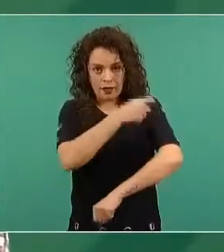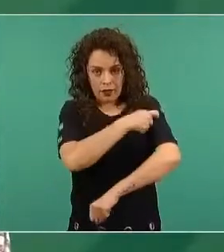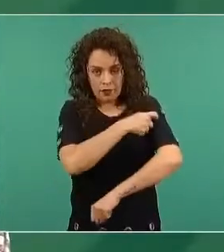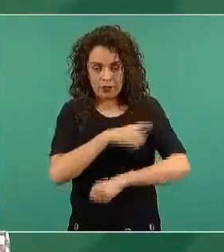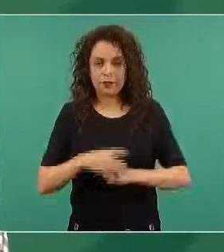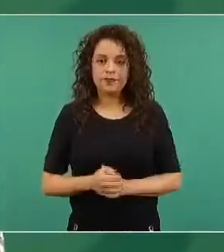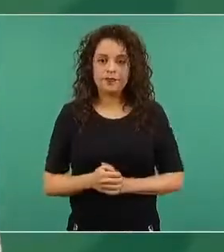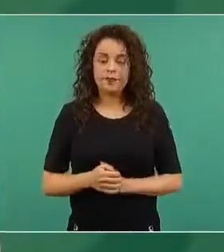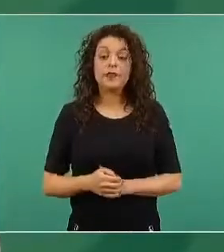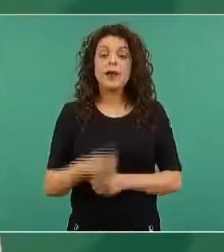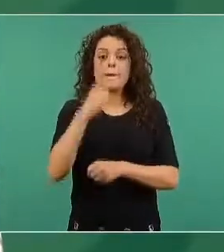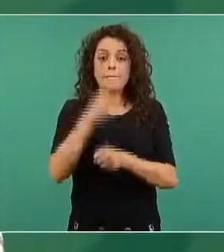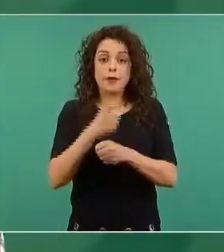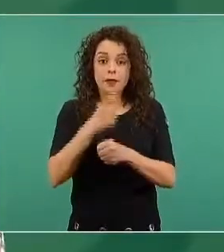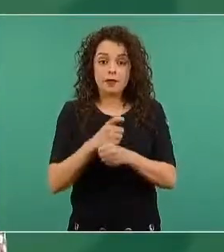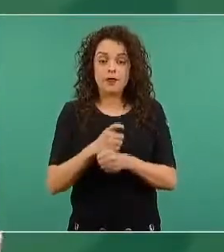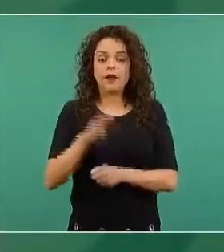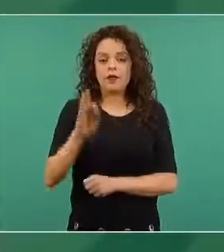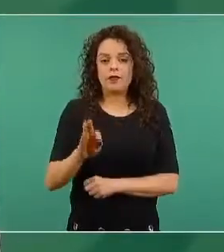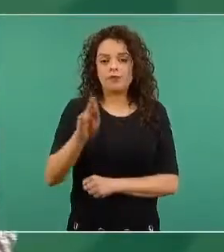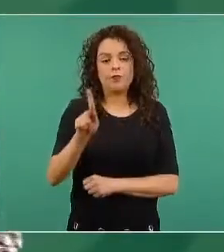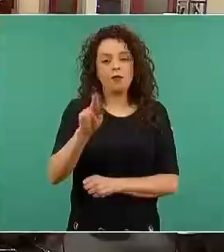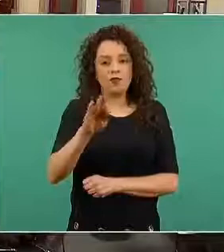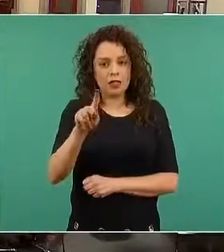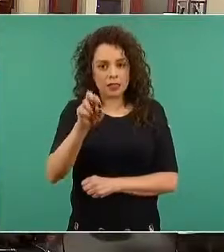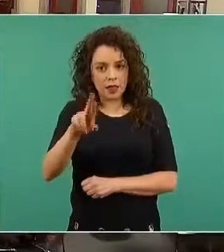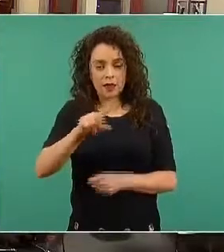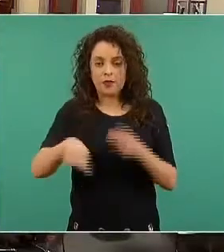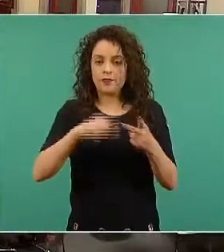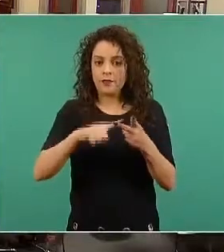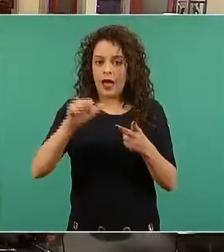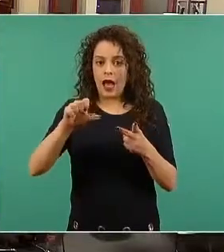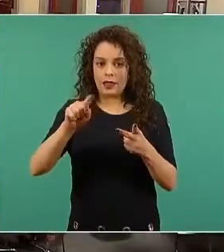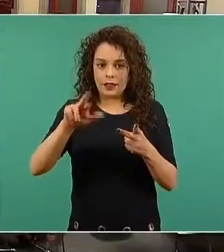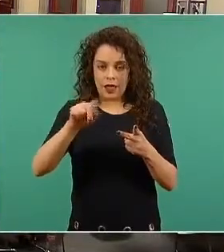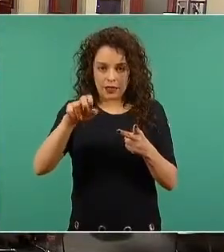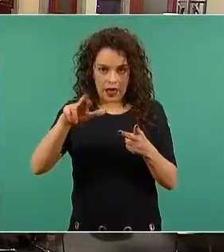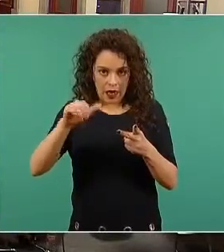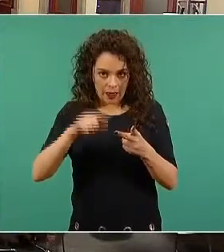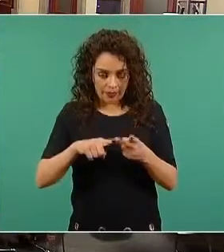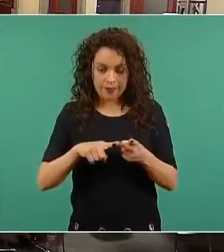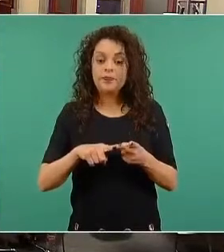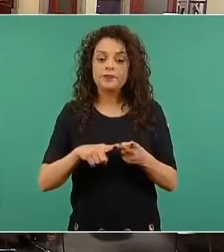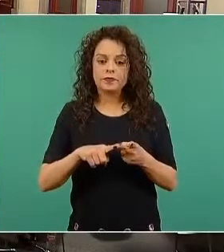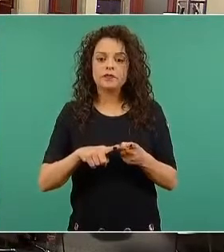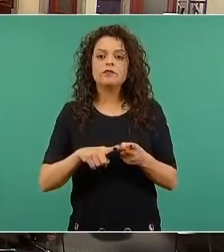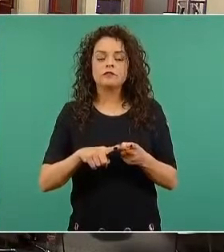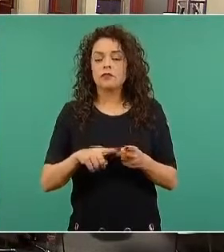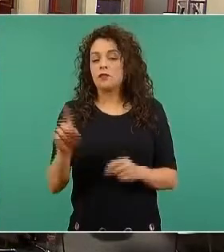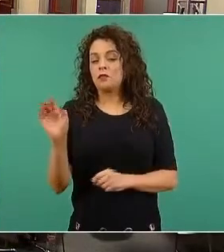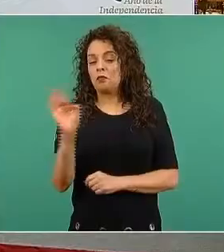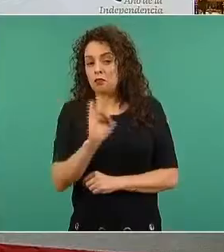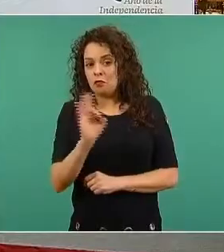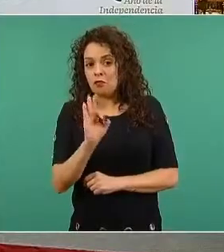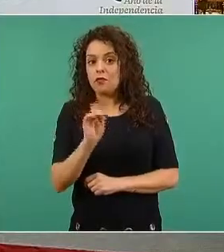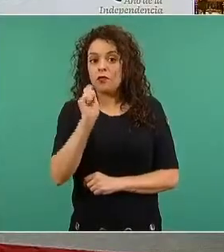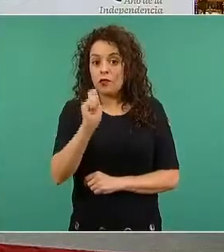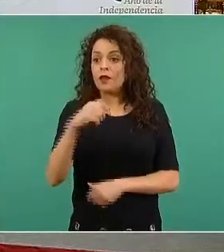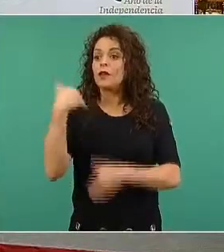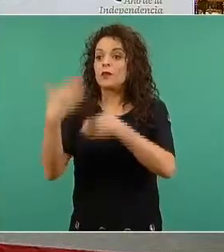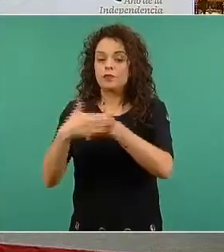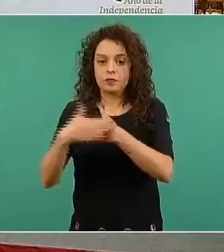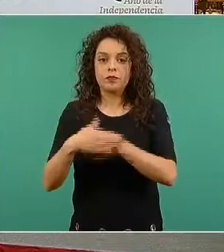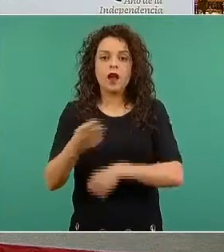aparición, Pfizer, AstraZeneca. En las posibilidades, en el horizonte de posibilidades, tenemos la vacuna de